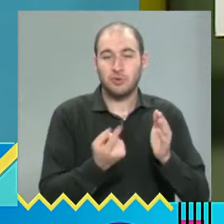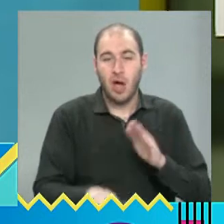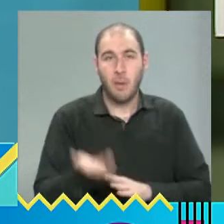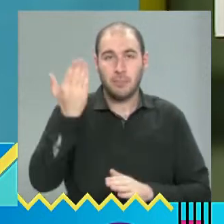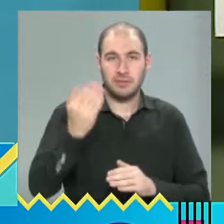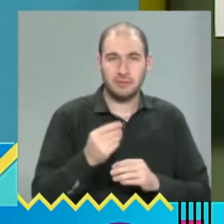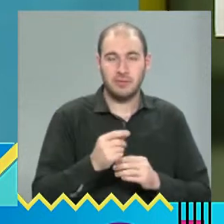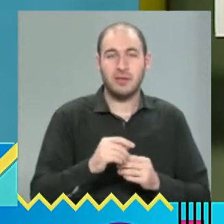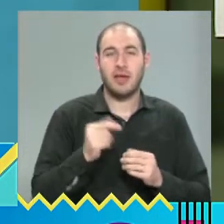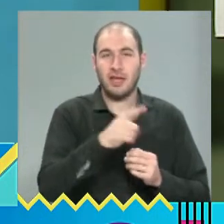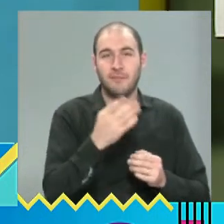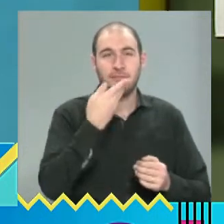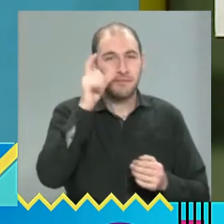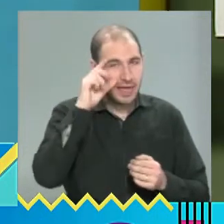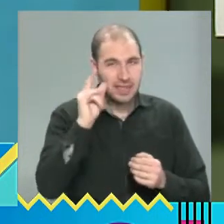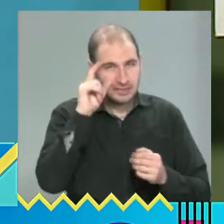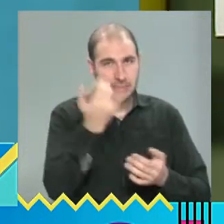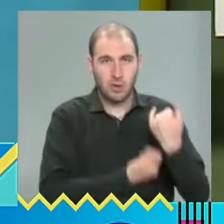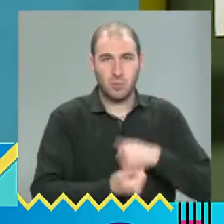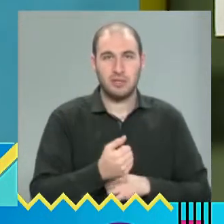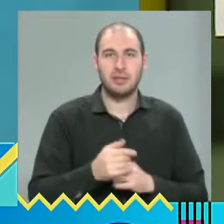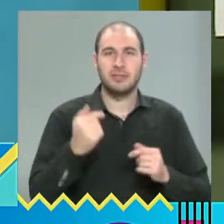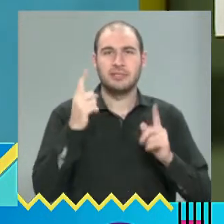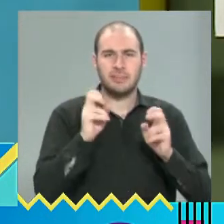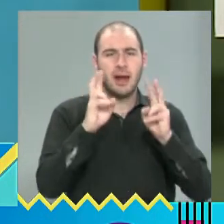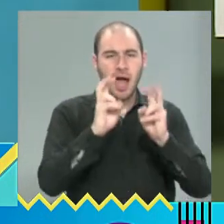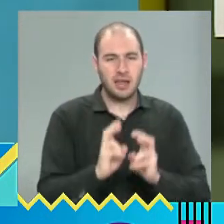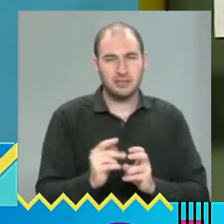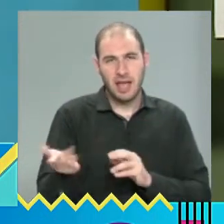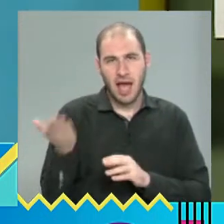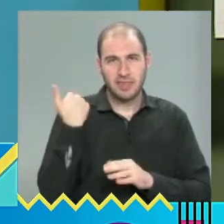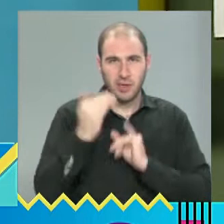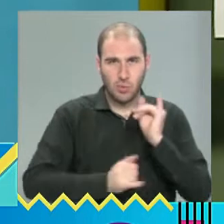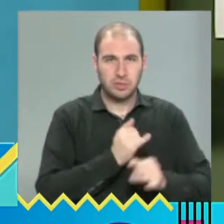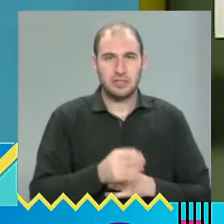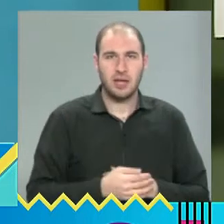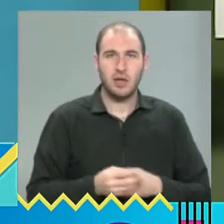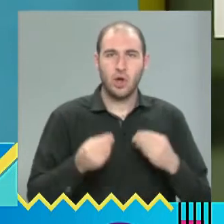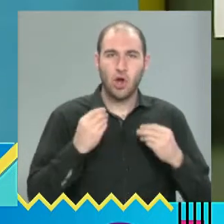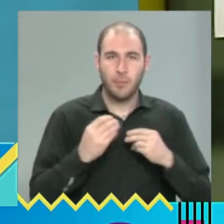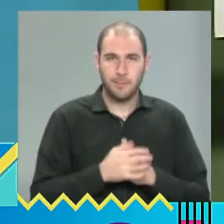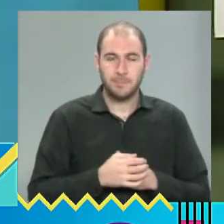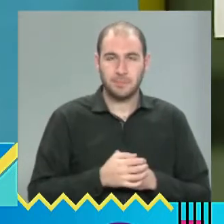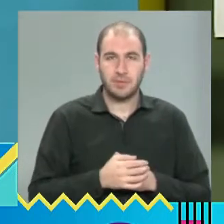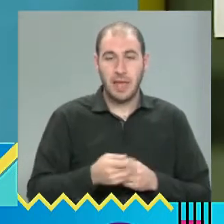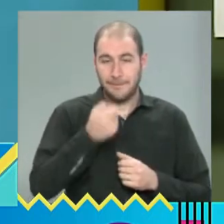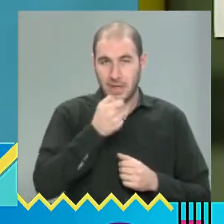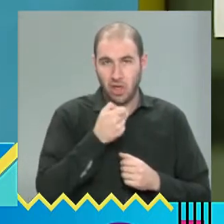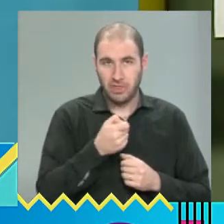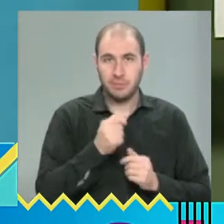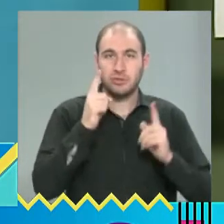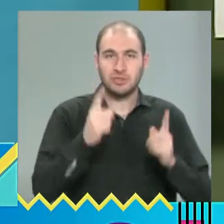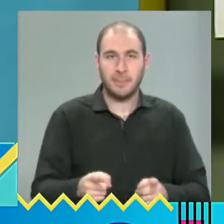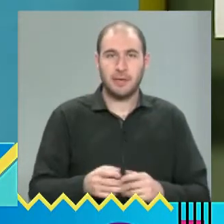gatillo, la introduce Federico también en esto. Y bueno, y un poquito ese análisis que decíamos al principio, cómo... justamente desde el periodismo y